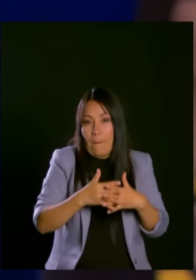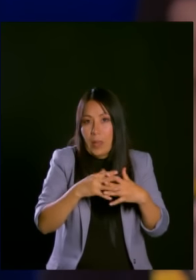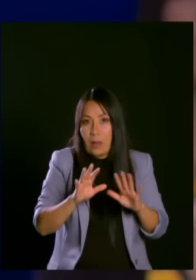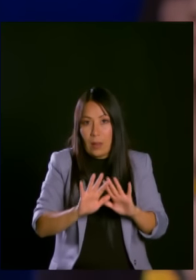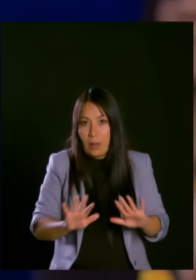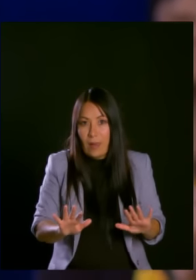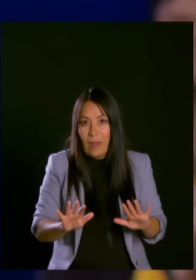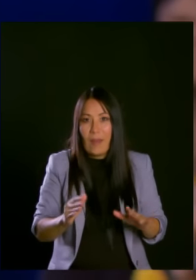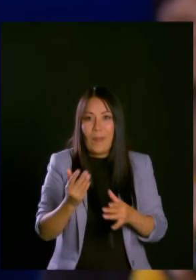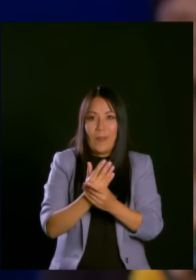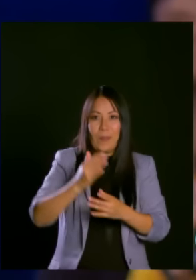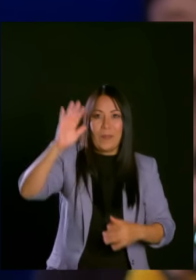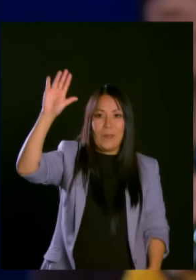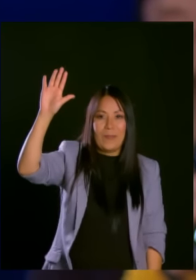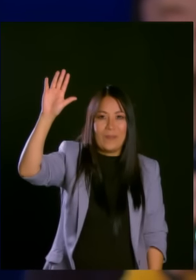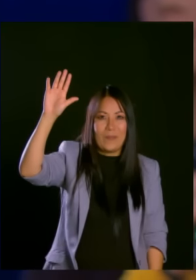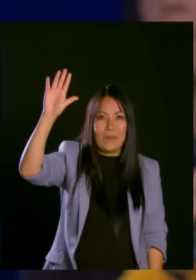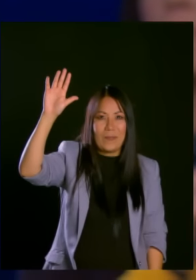Impresionante, la verdad.